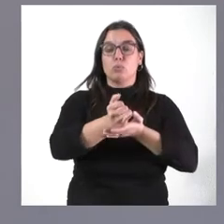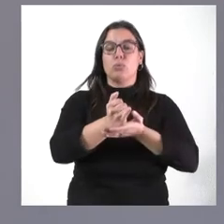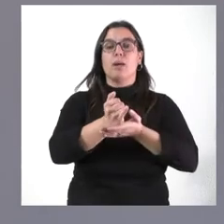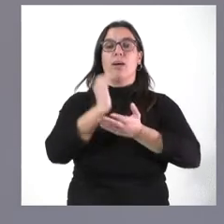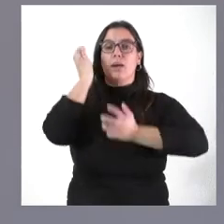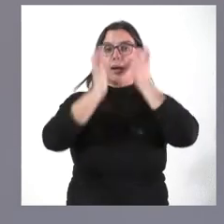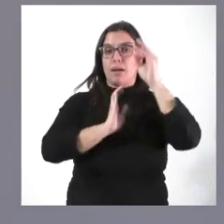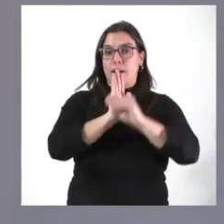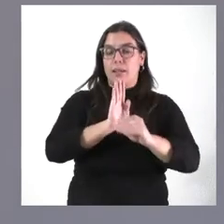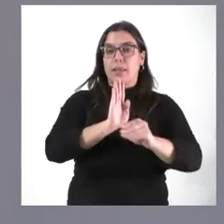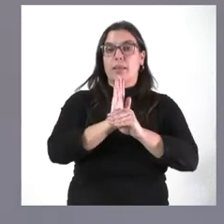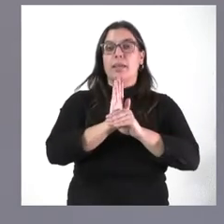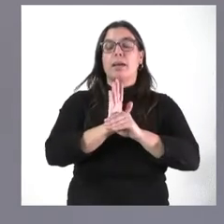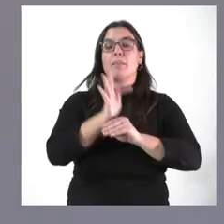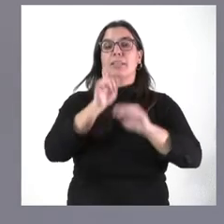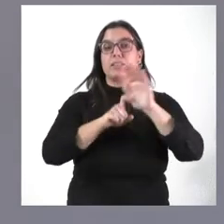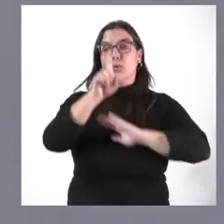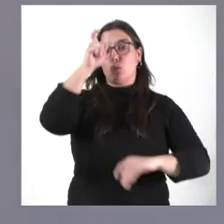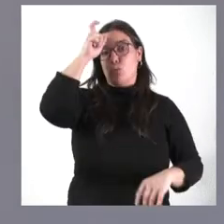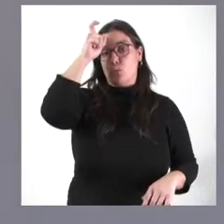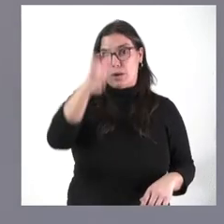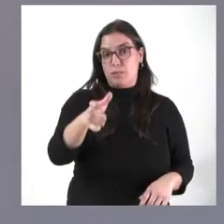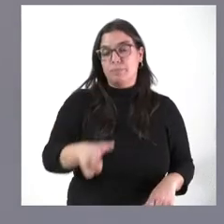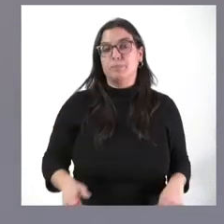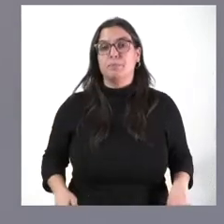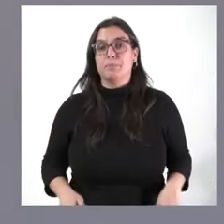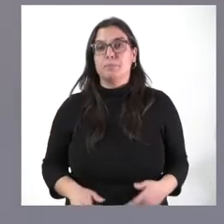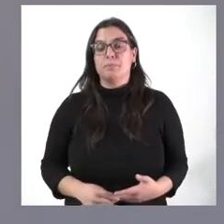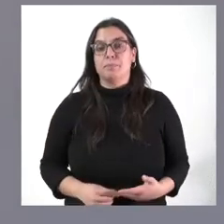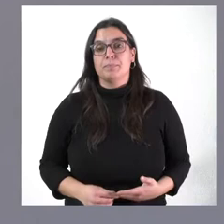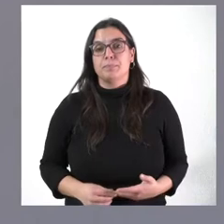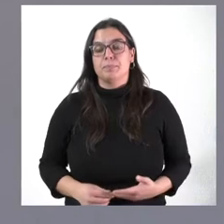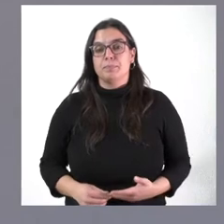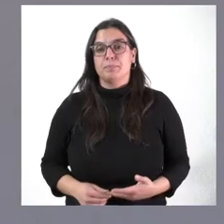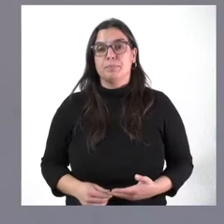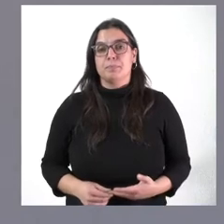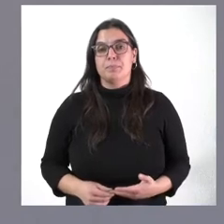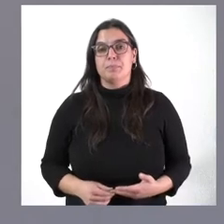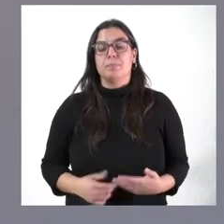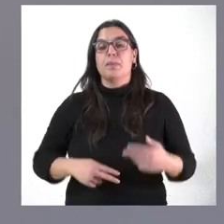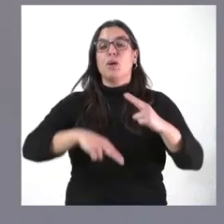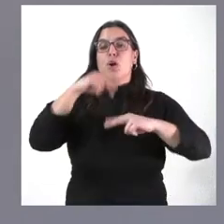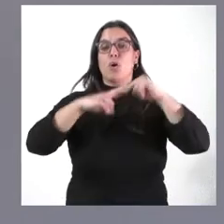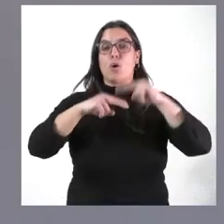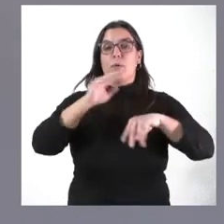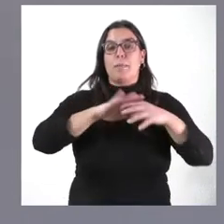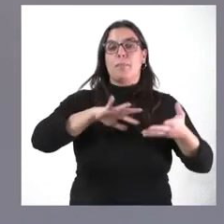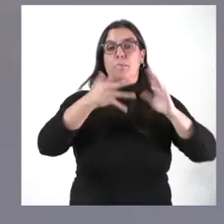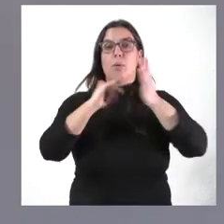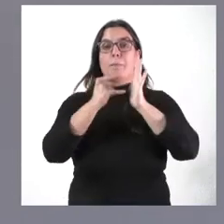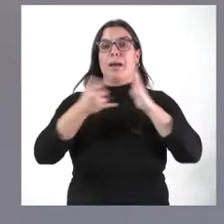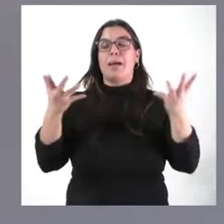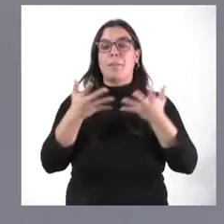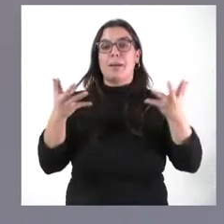ganadería y desarrollo rural para obras de implantación del plan de emergencia